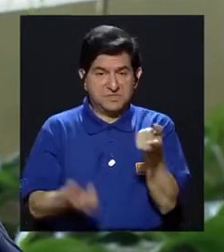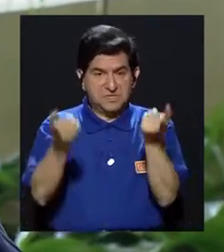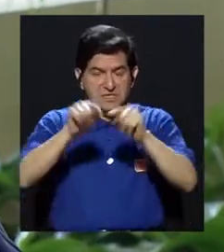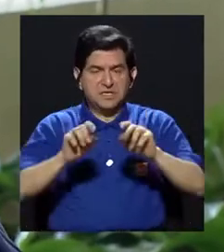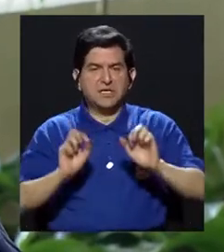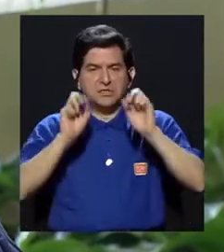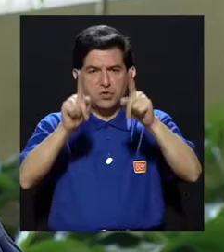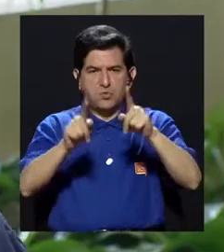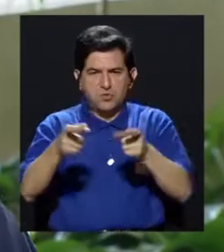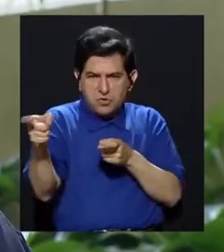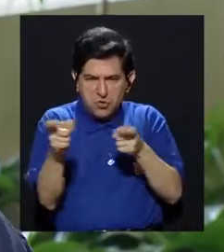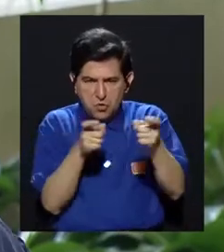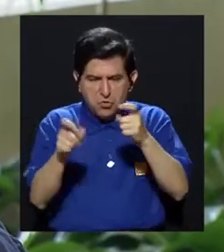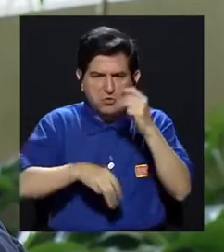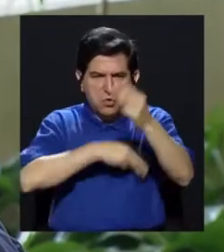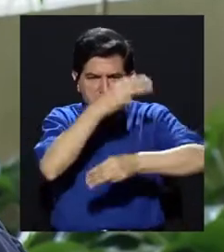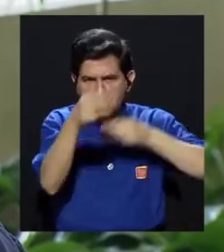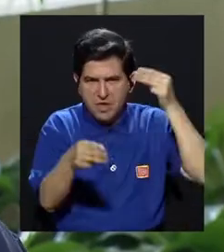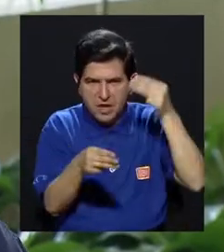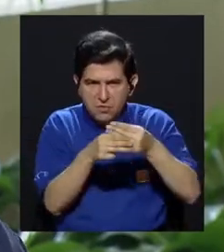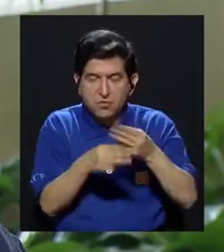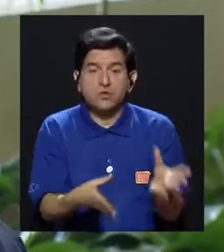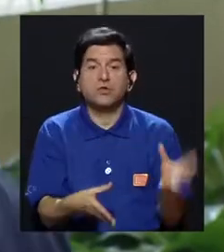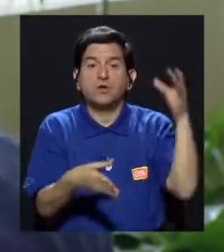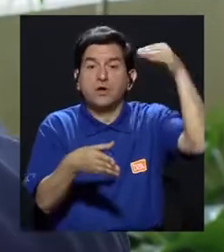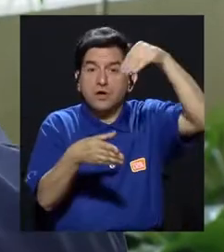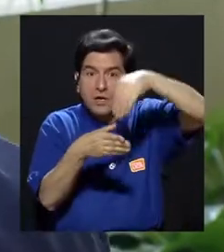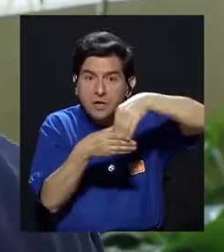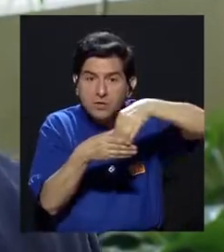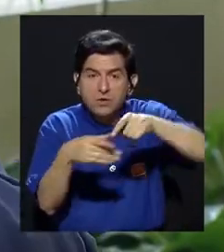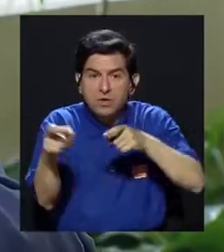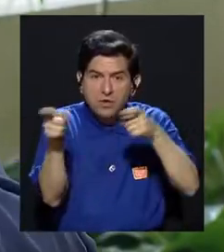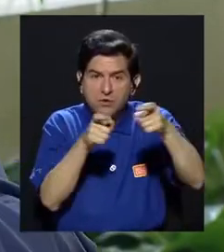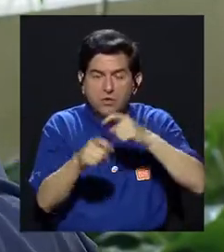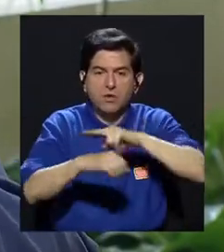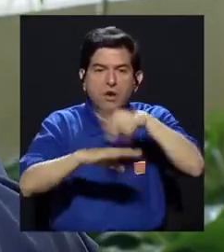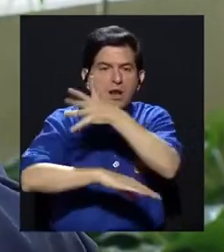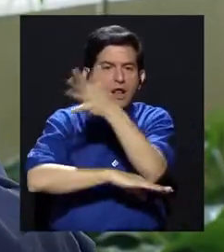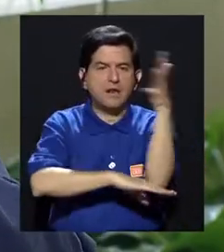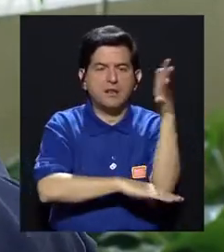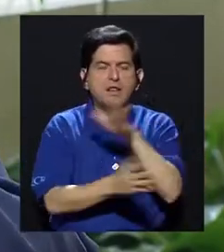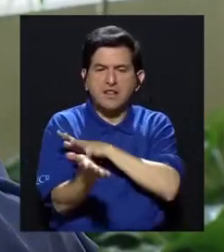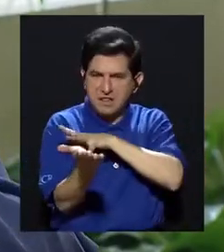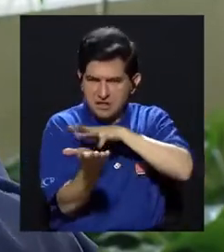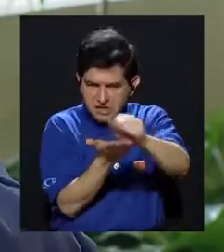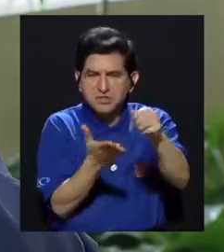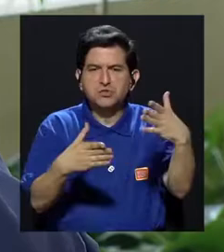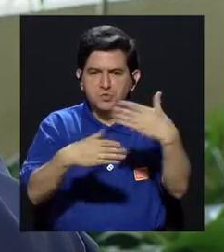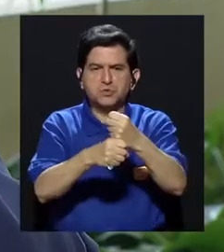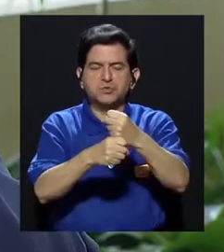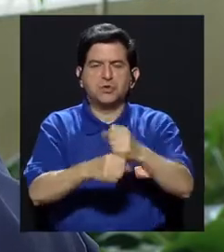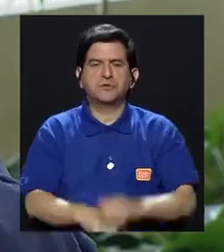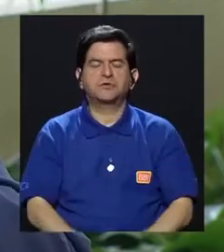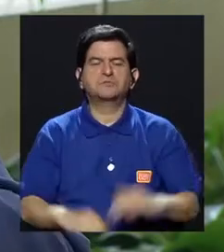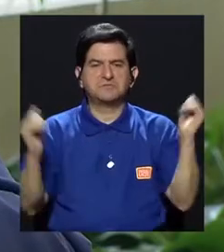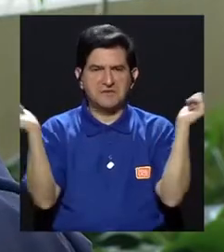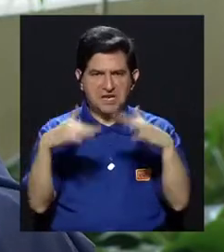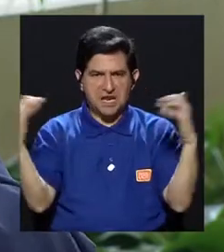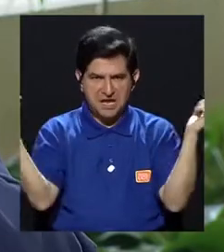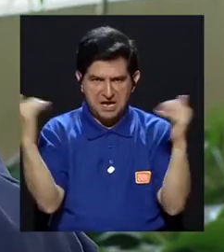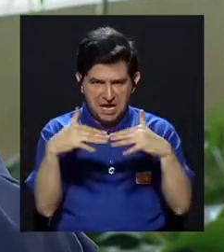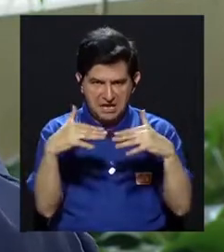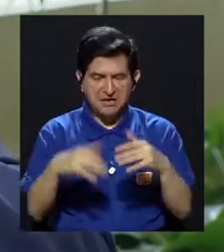la posibilidad de dominar el mundo, y eso incluye dominar la naturaleza y destruirla, la